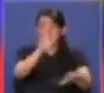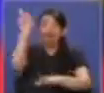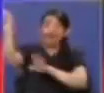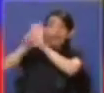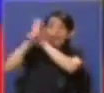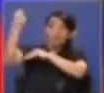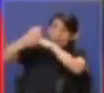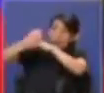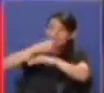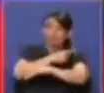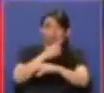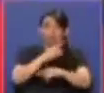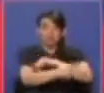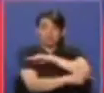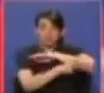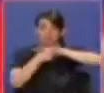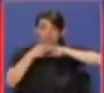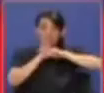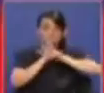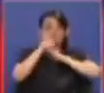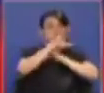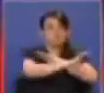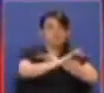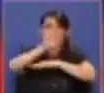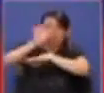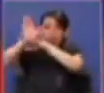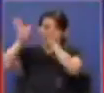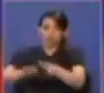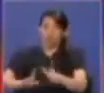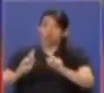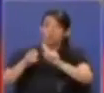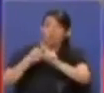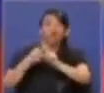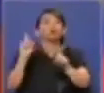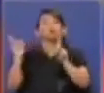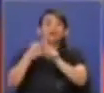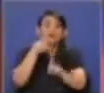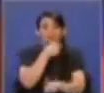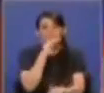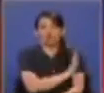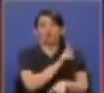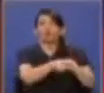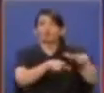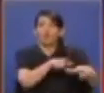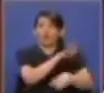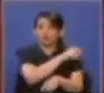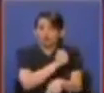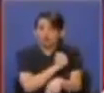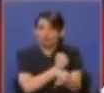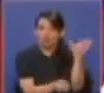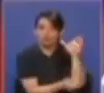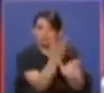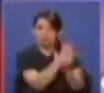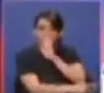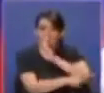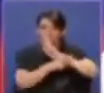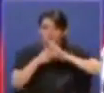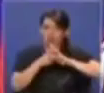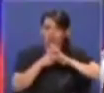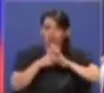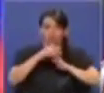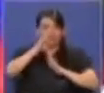la riqueza del petróleo para los ecuatorianos, pero primero, con justicia, para los amazónicos. El 70% me parece en regalías,